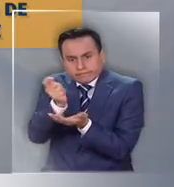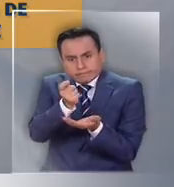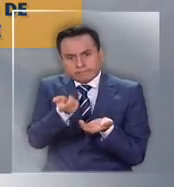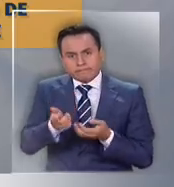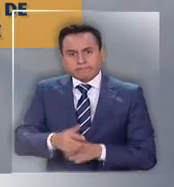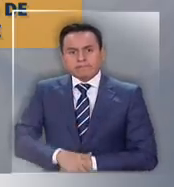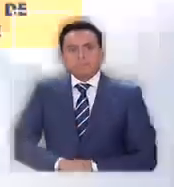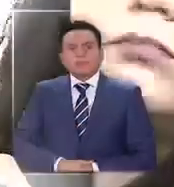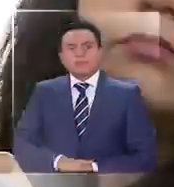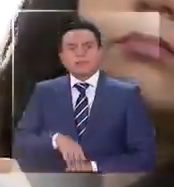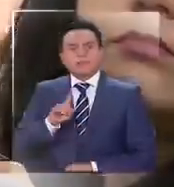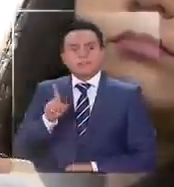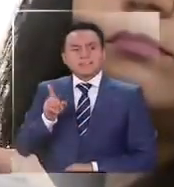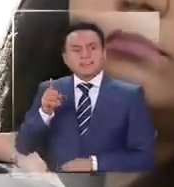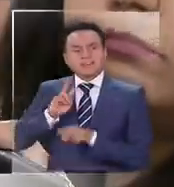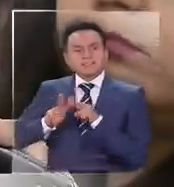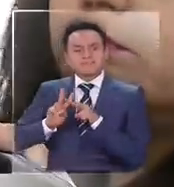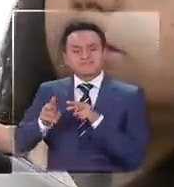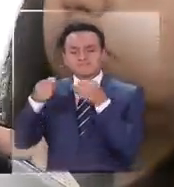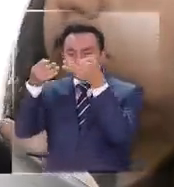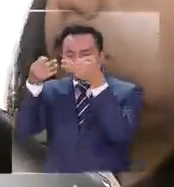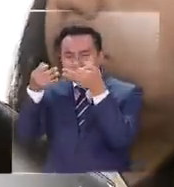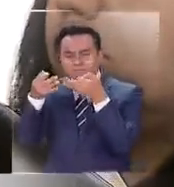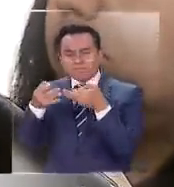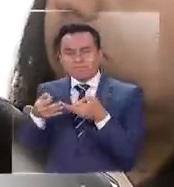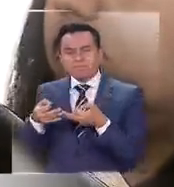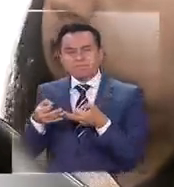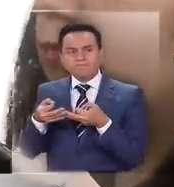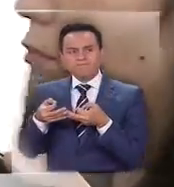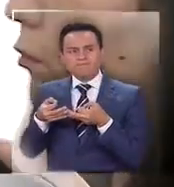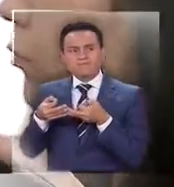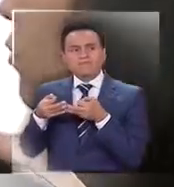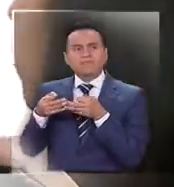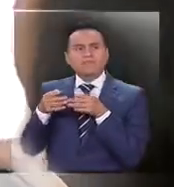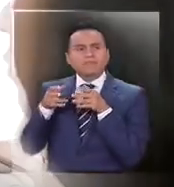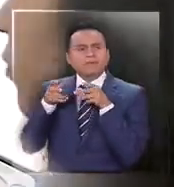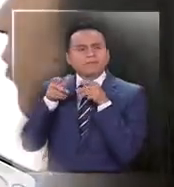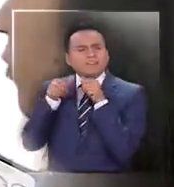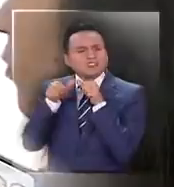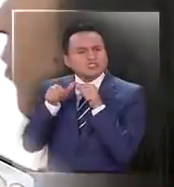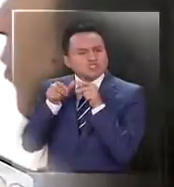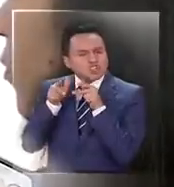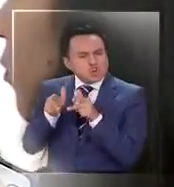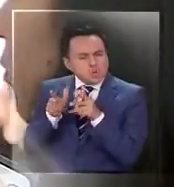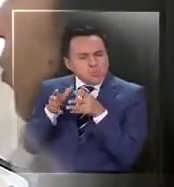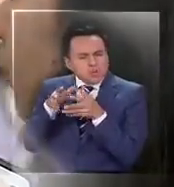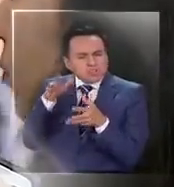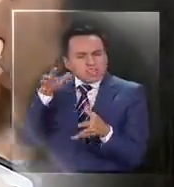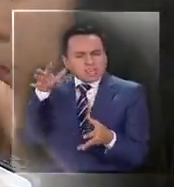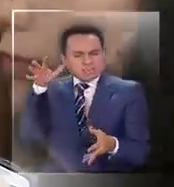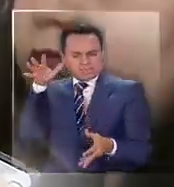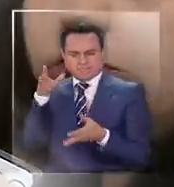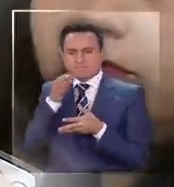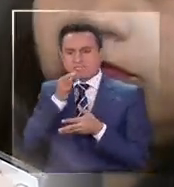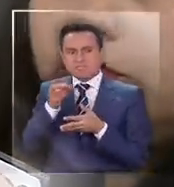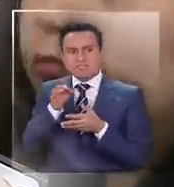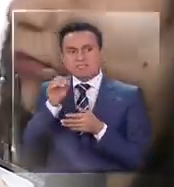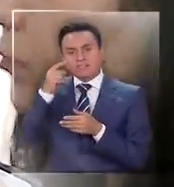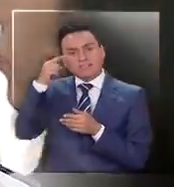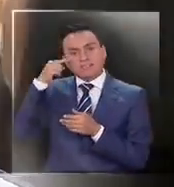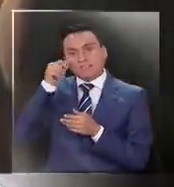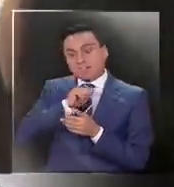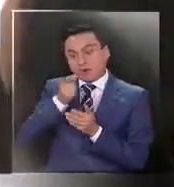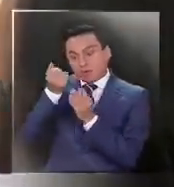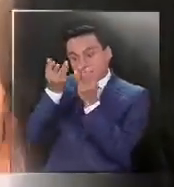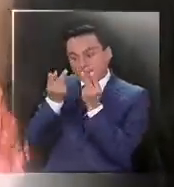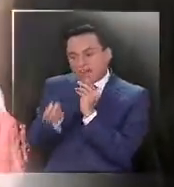cubrirse. Lo que él hace es una contabilidad de presiones potenciales y así llega esta abultada cifra, sin contar el